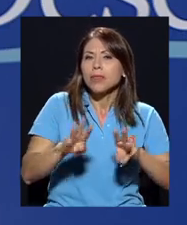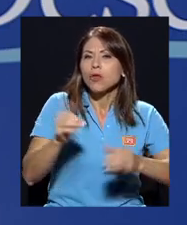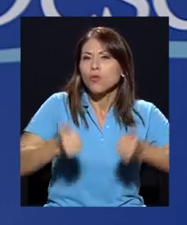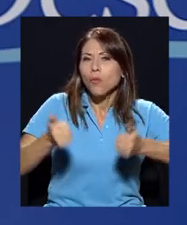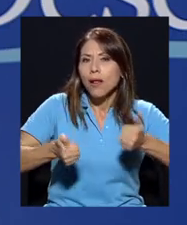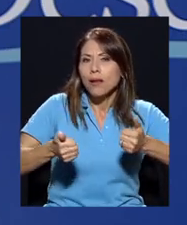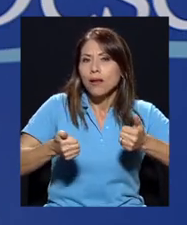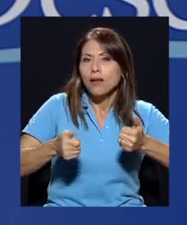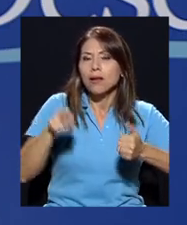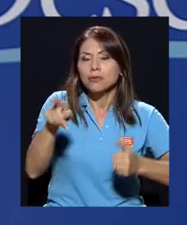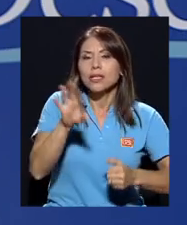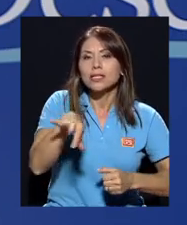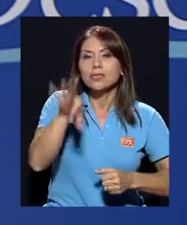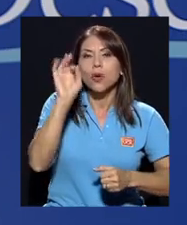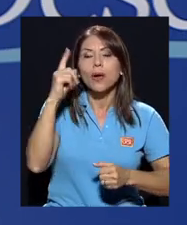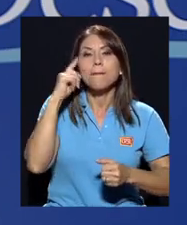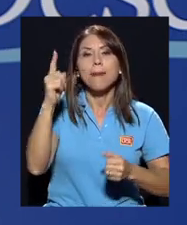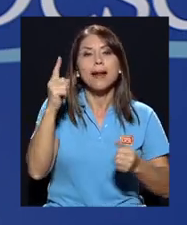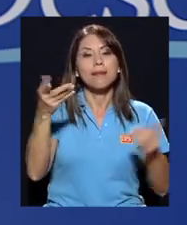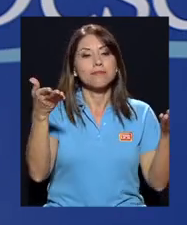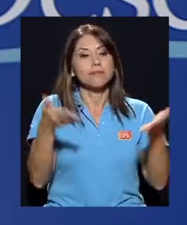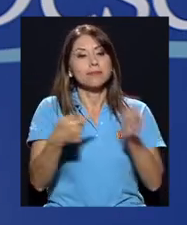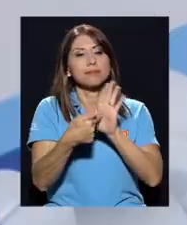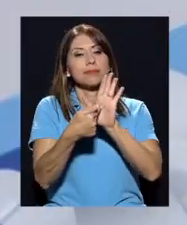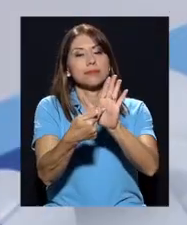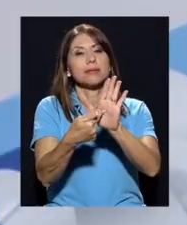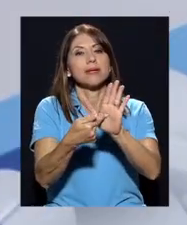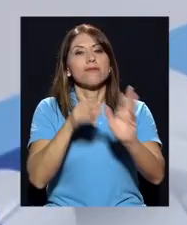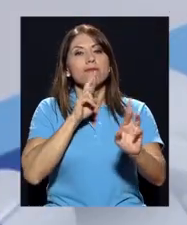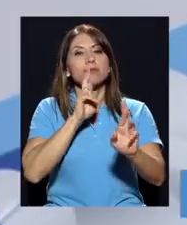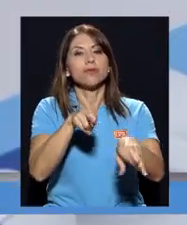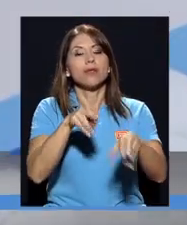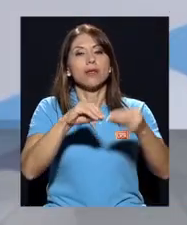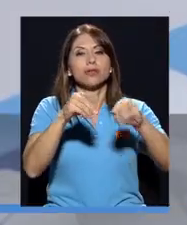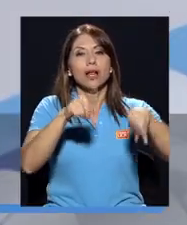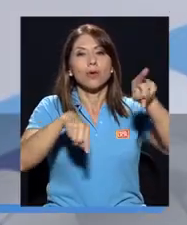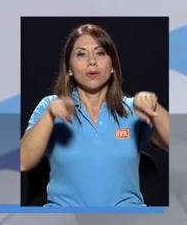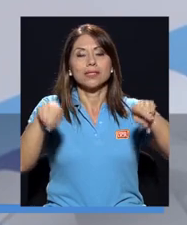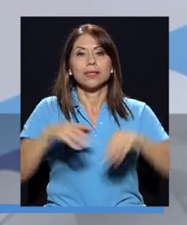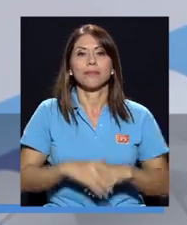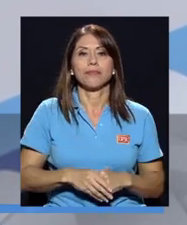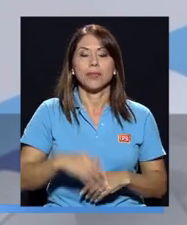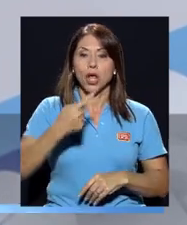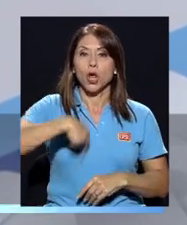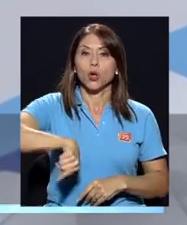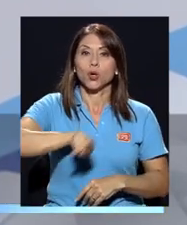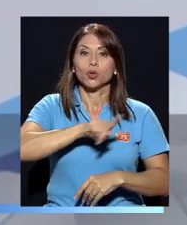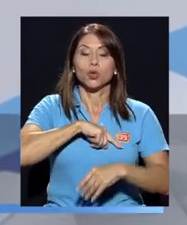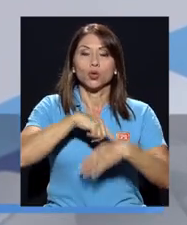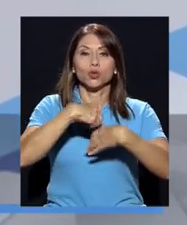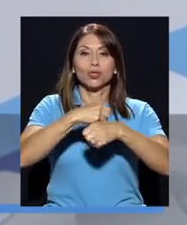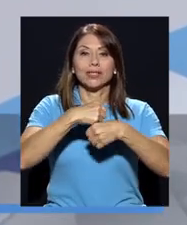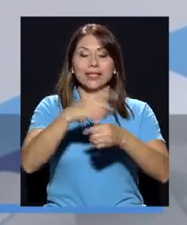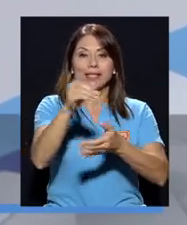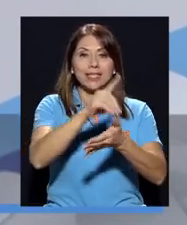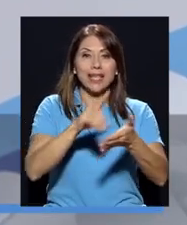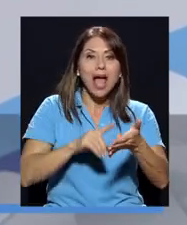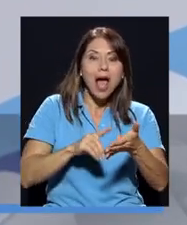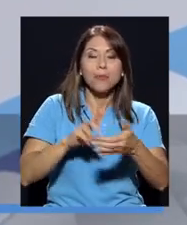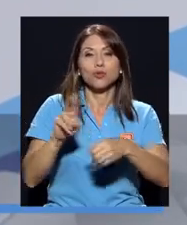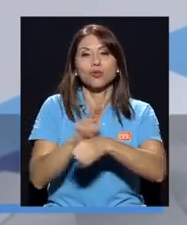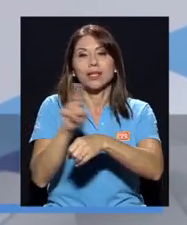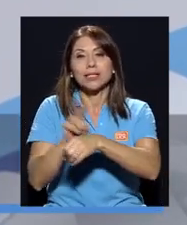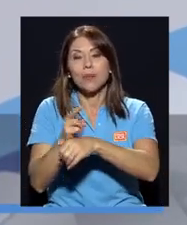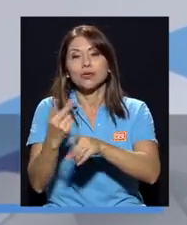poder presentar esta encuesta y sus resultados bueno nosotros diseñamos y utilizamos y aplicamos